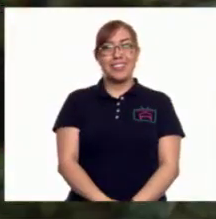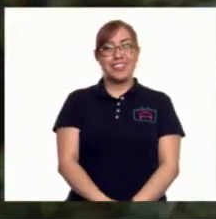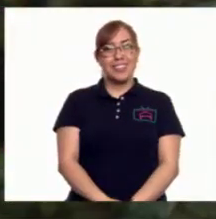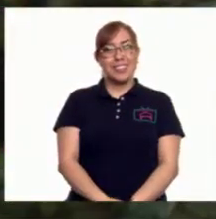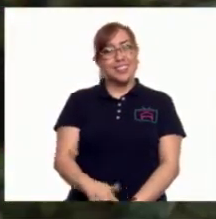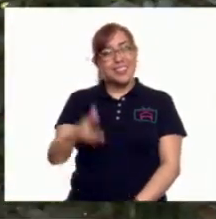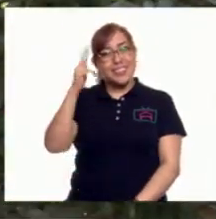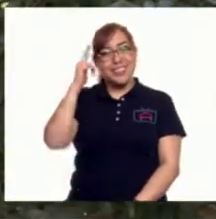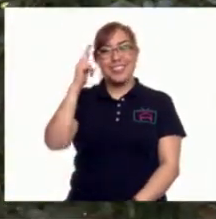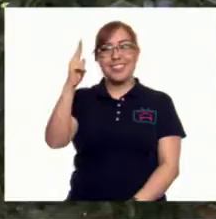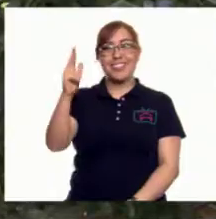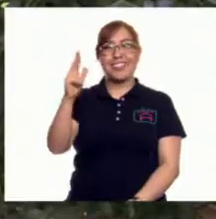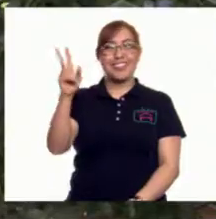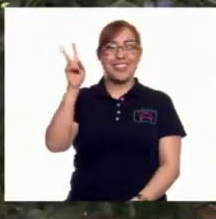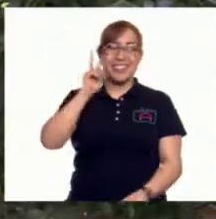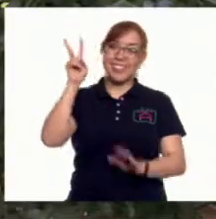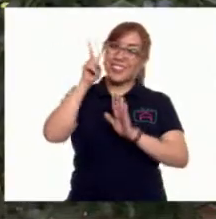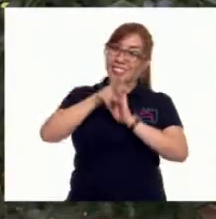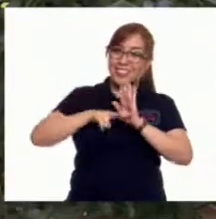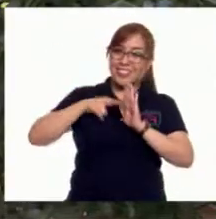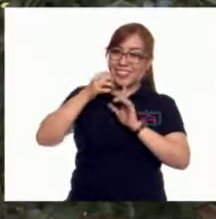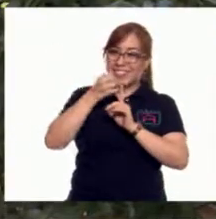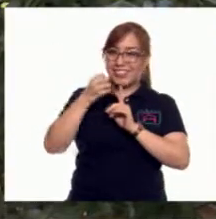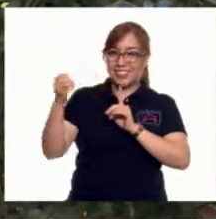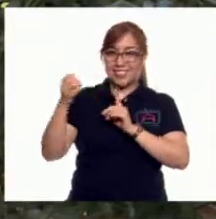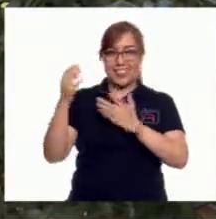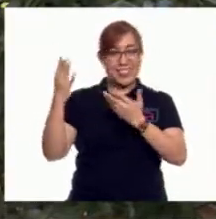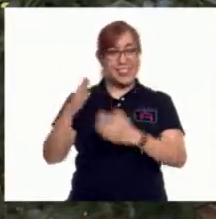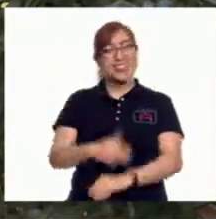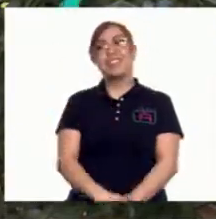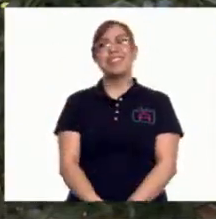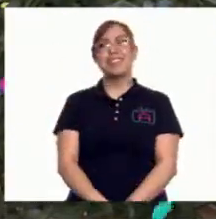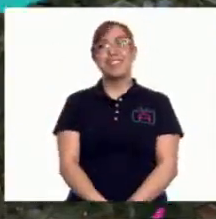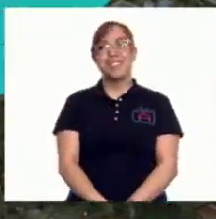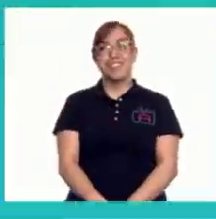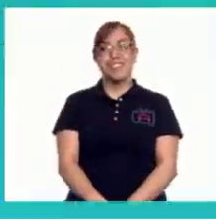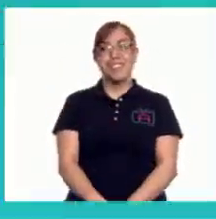¡Hola! ¡Vamos a ver el siguiente video!